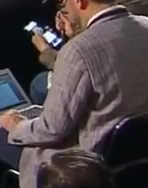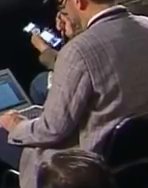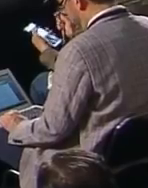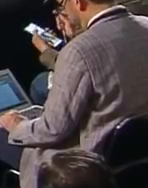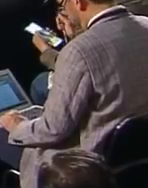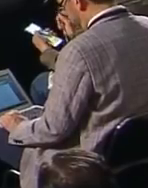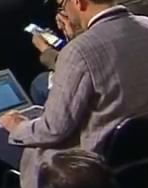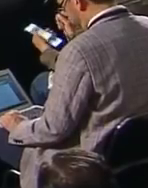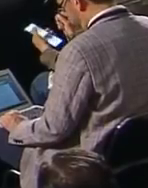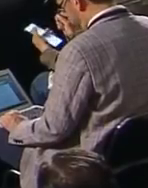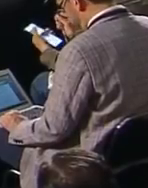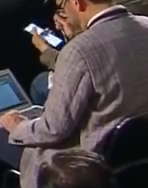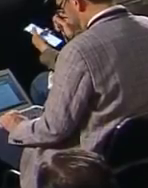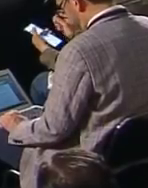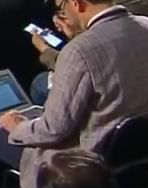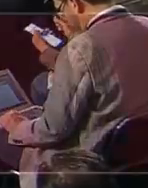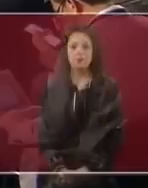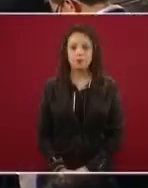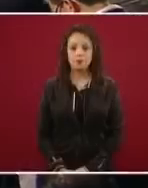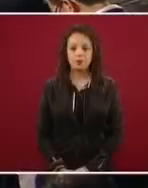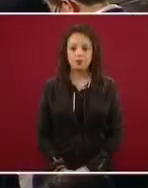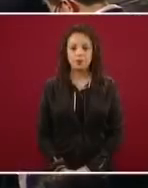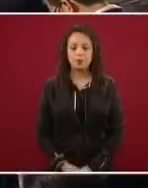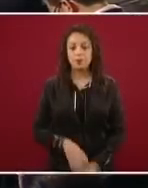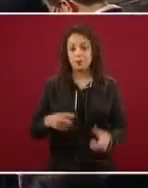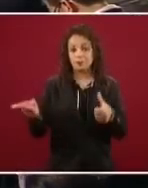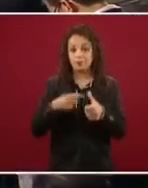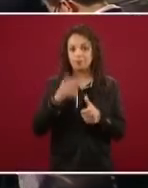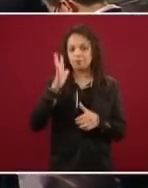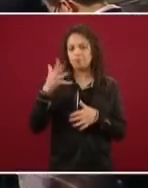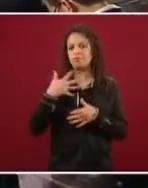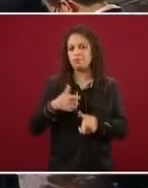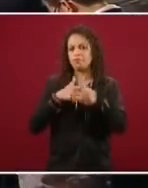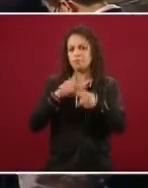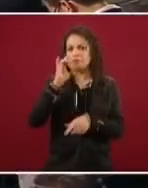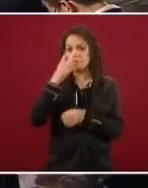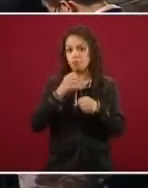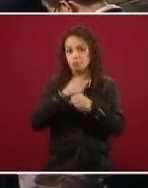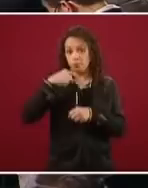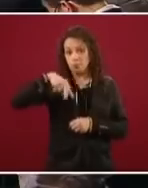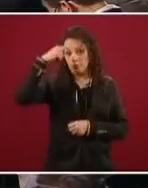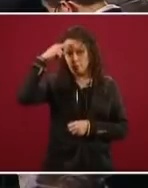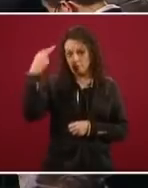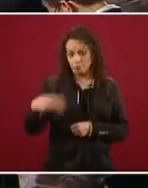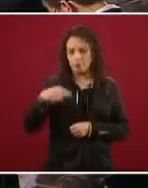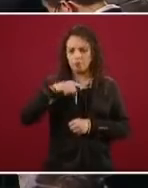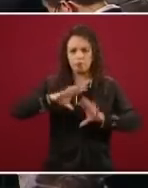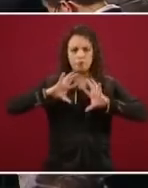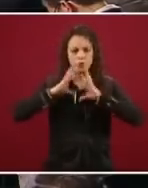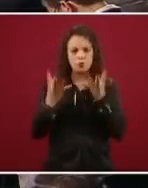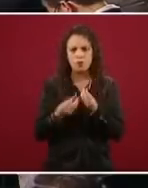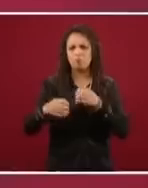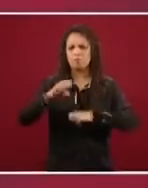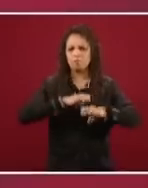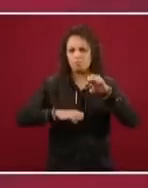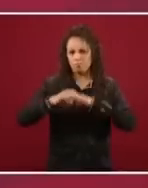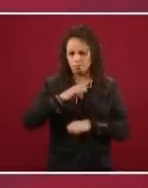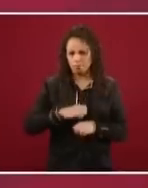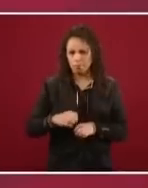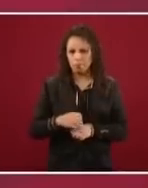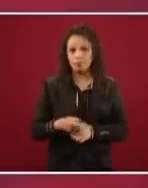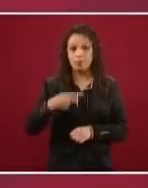estos llevamos 34 años ya en méxico somos una compañía global pero presumimos alguna manera de ser una compañía